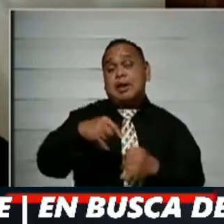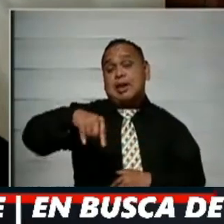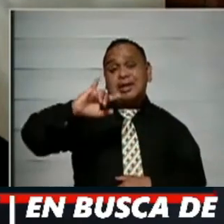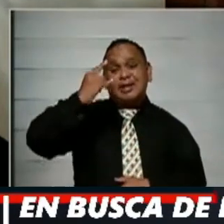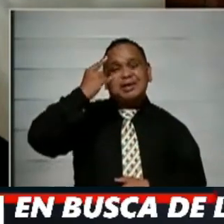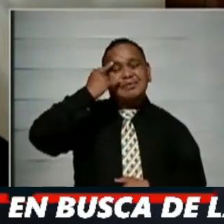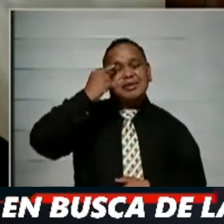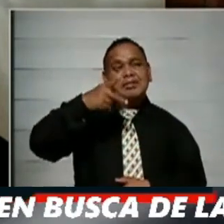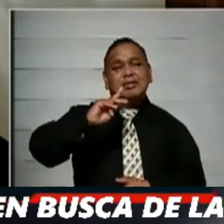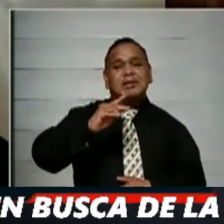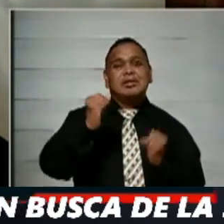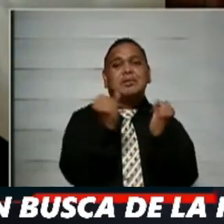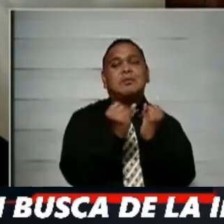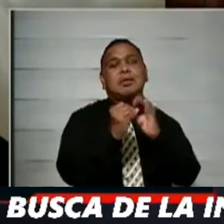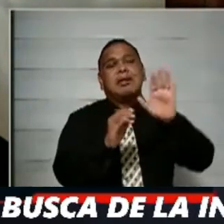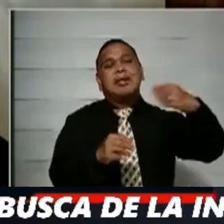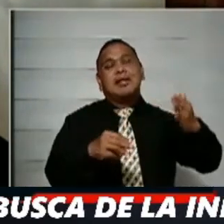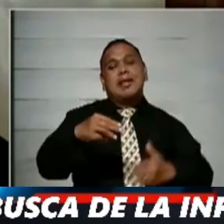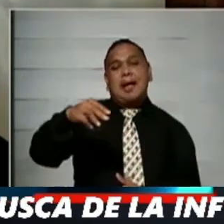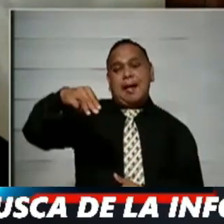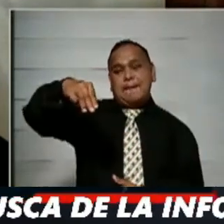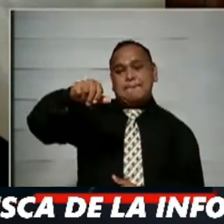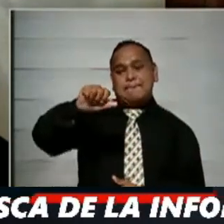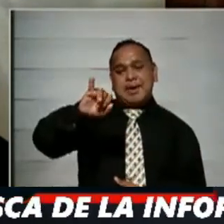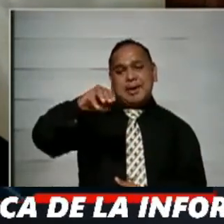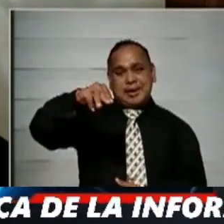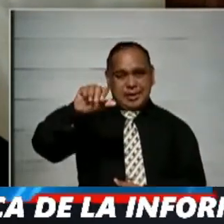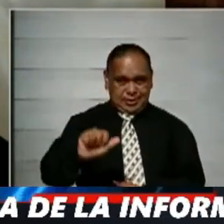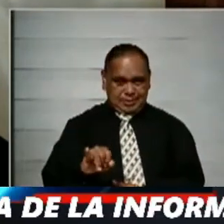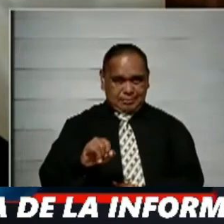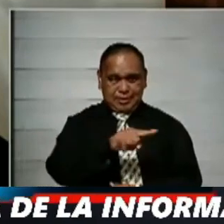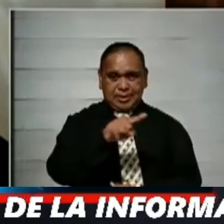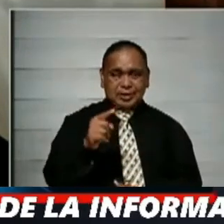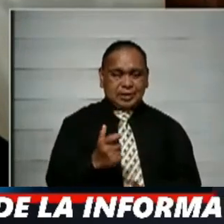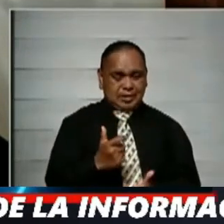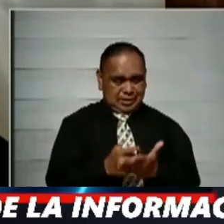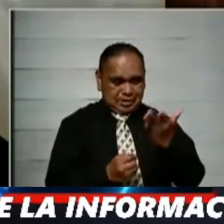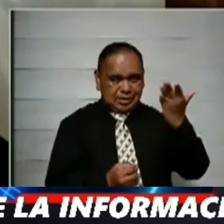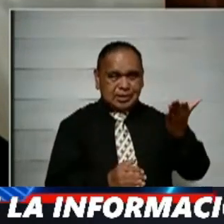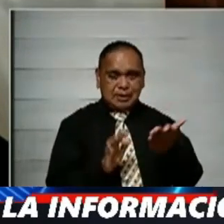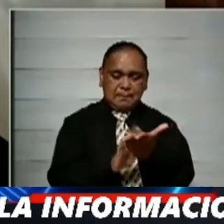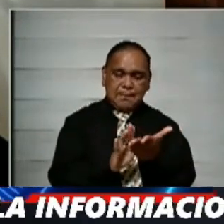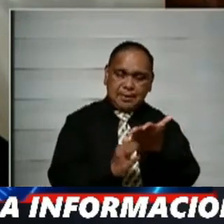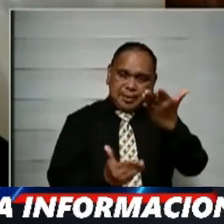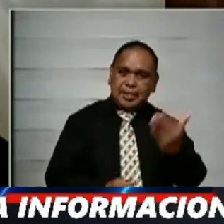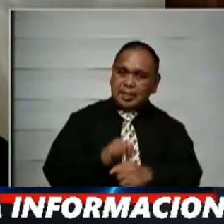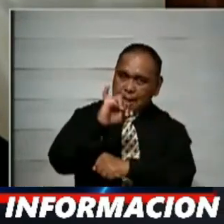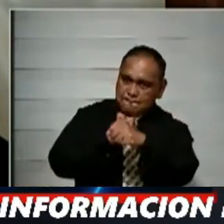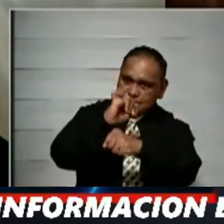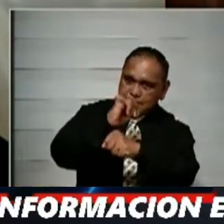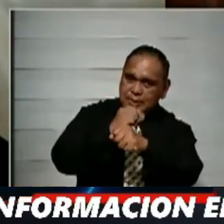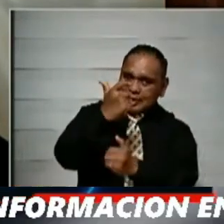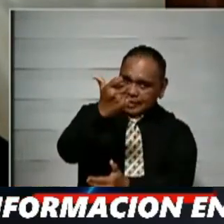allá en Miami, para darles más pistas, para que vean que sí hemos estado investigando, y donde manda el recurso que